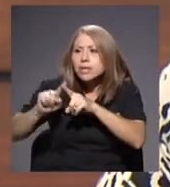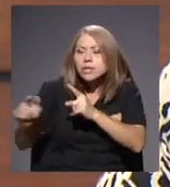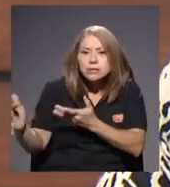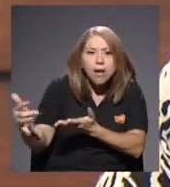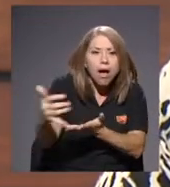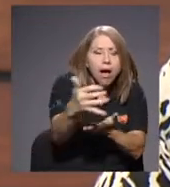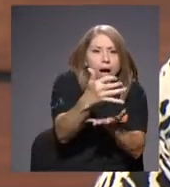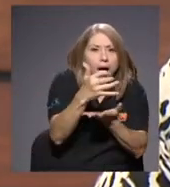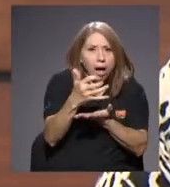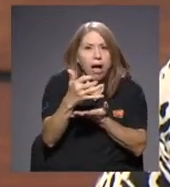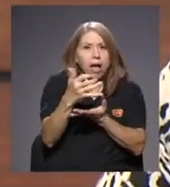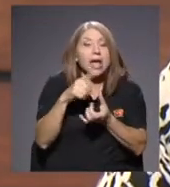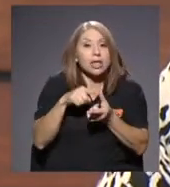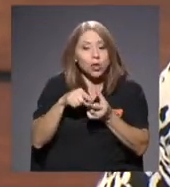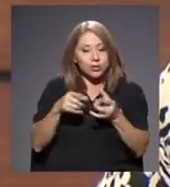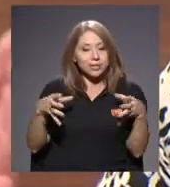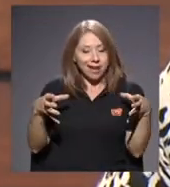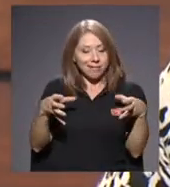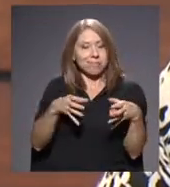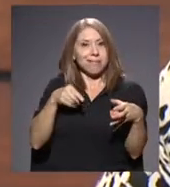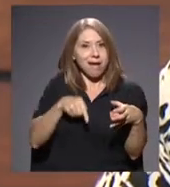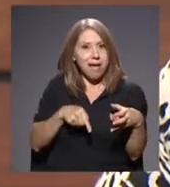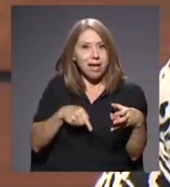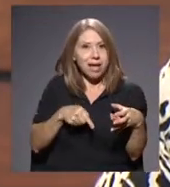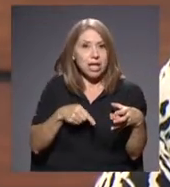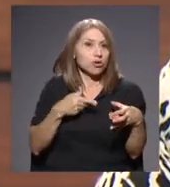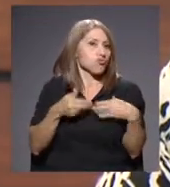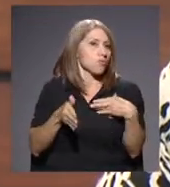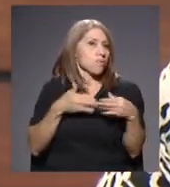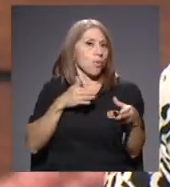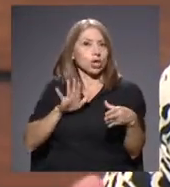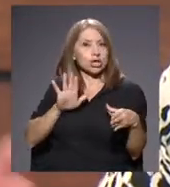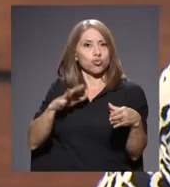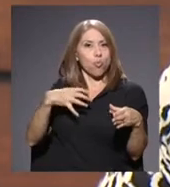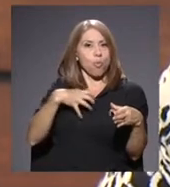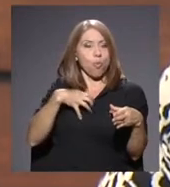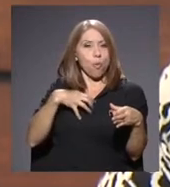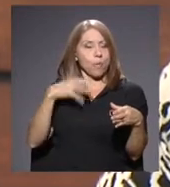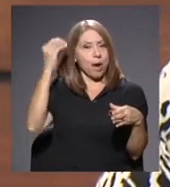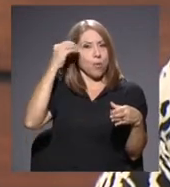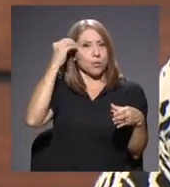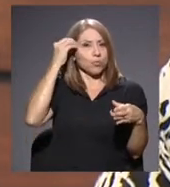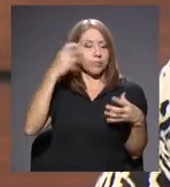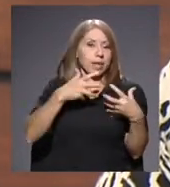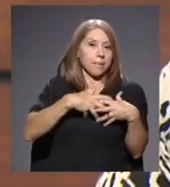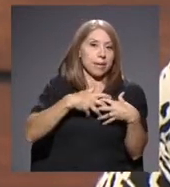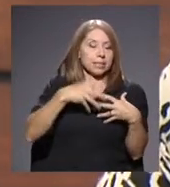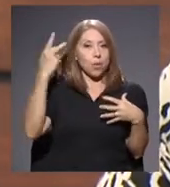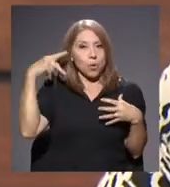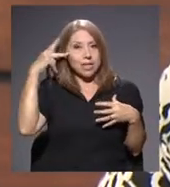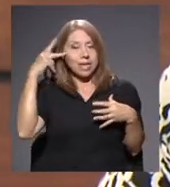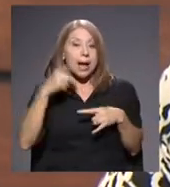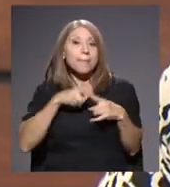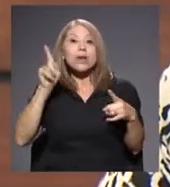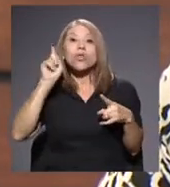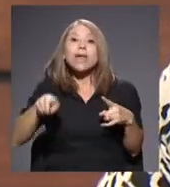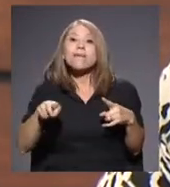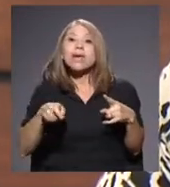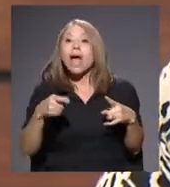decir desde el medio de comunicación, sea la posición que tenga como empresa o política, bueno, dar todas las